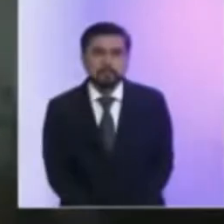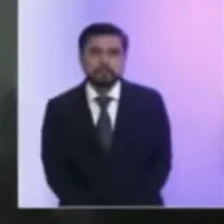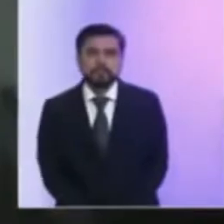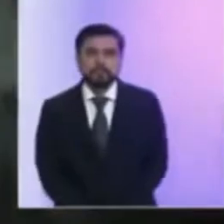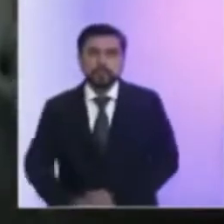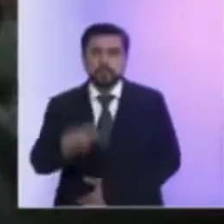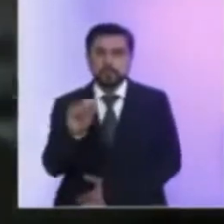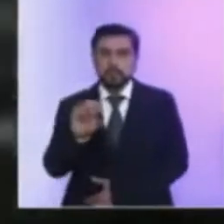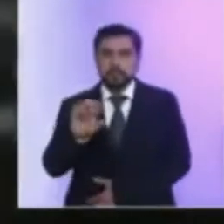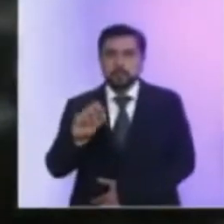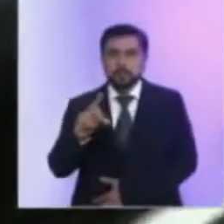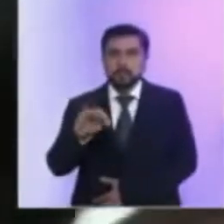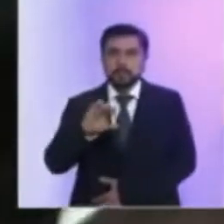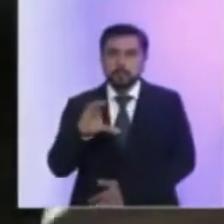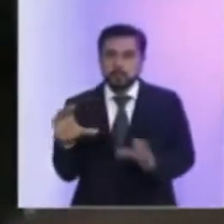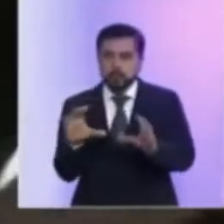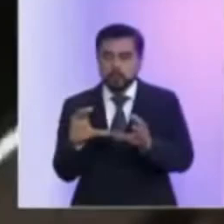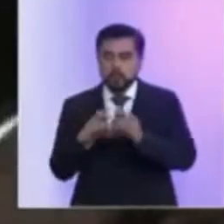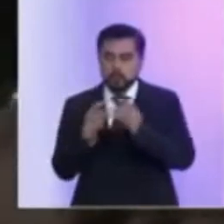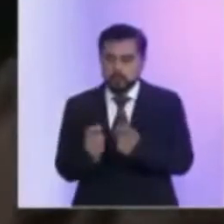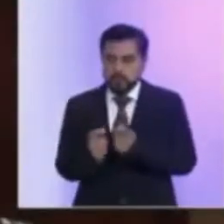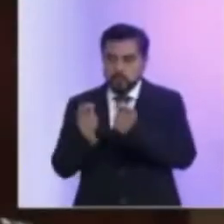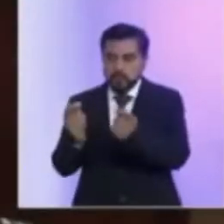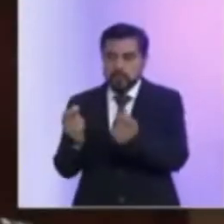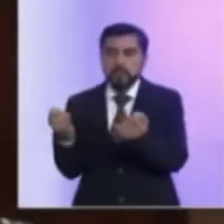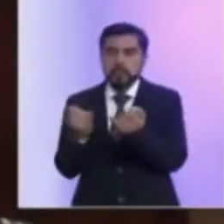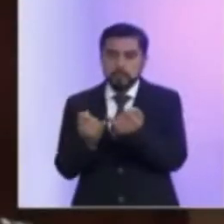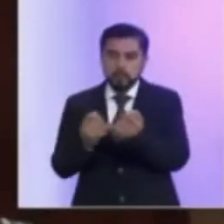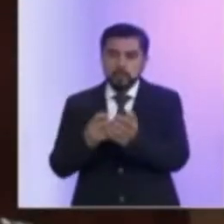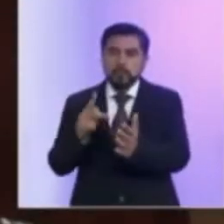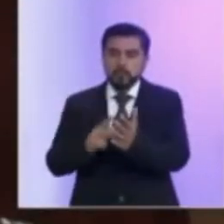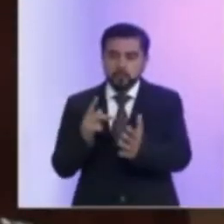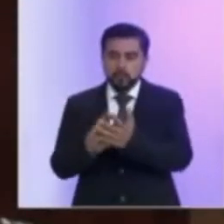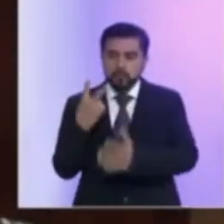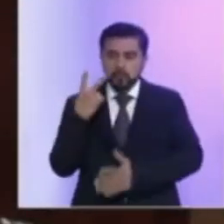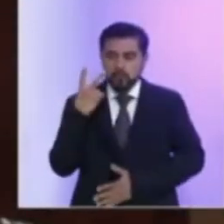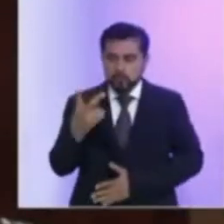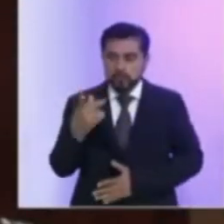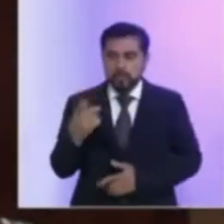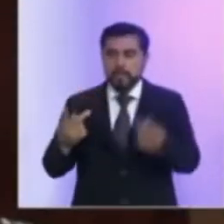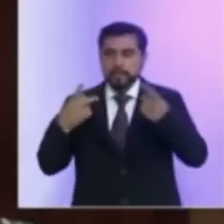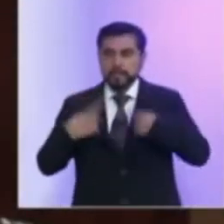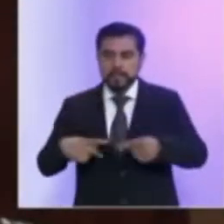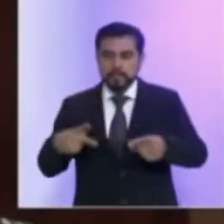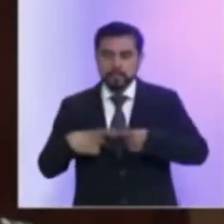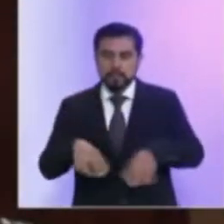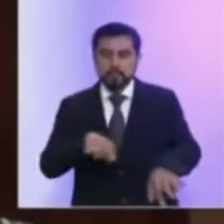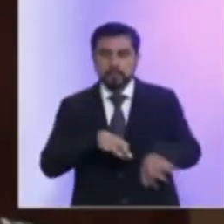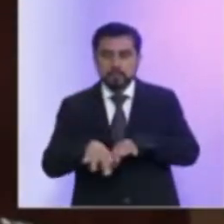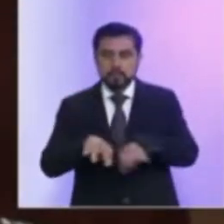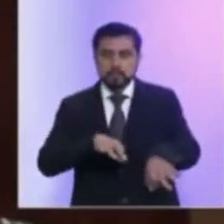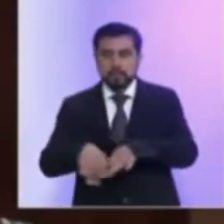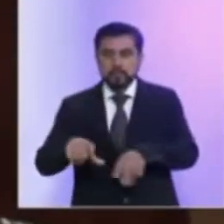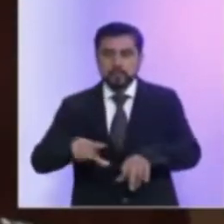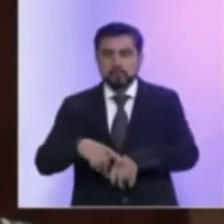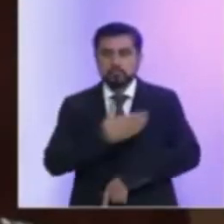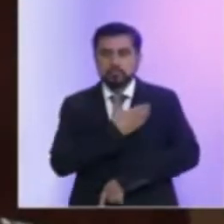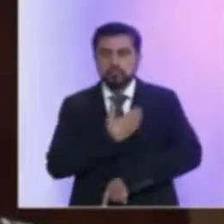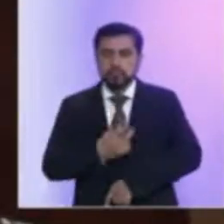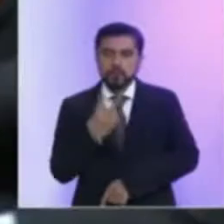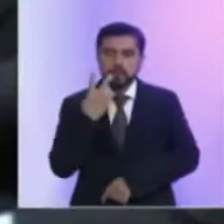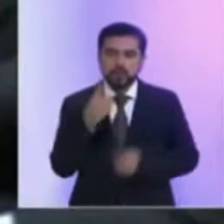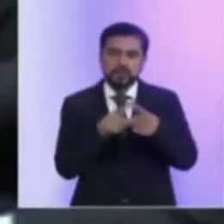Federación habrá entregado dos veces este mismo documento a dos personas titulares del Poder Ejecutivo Federal en dos